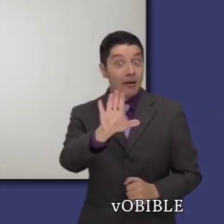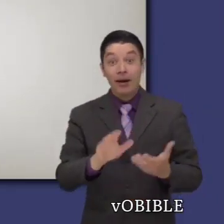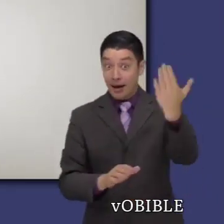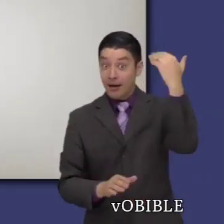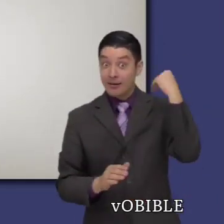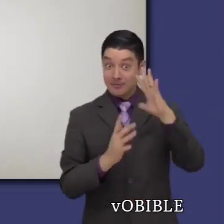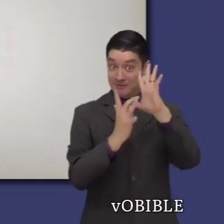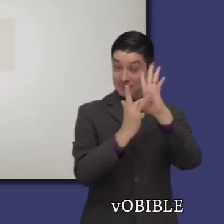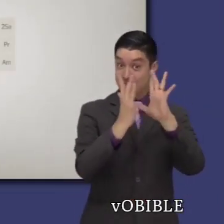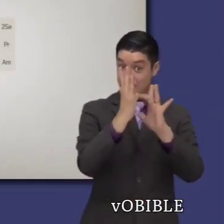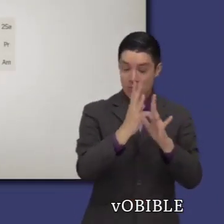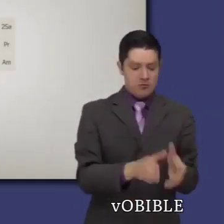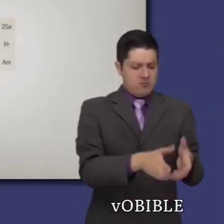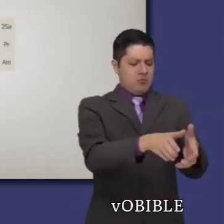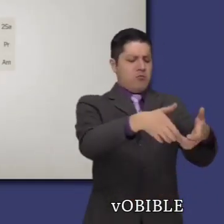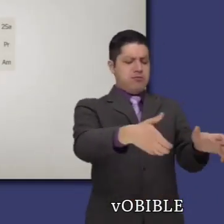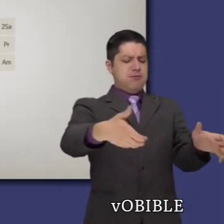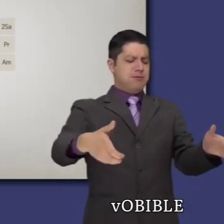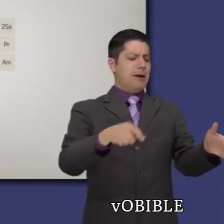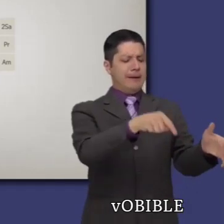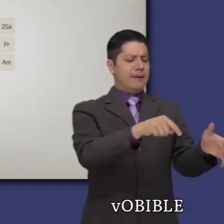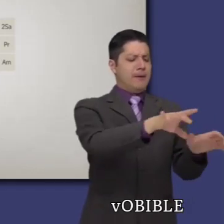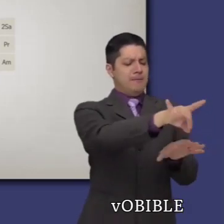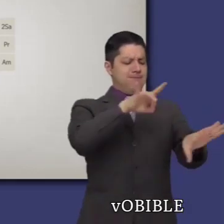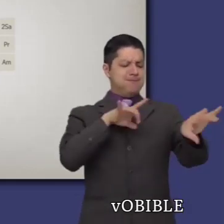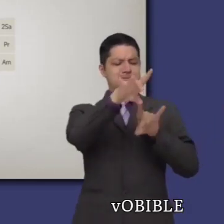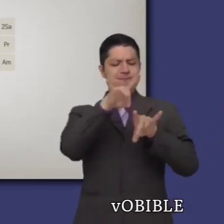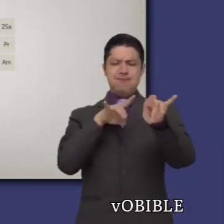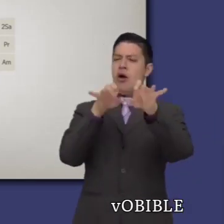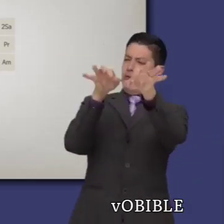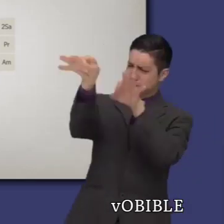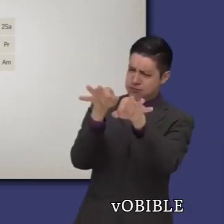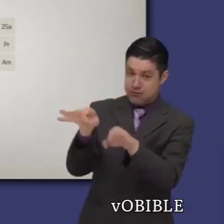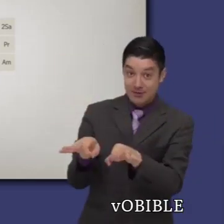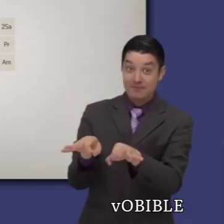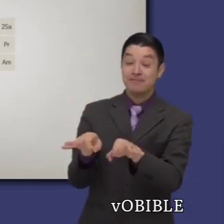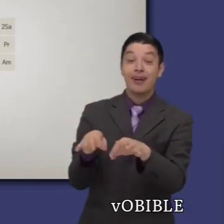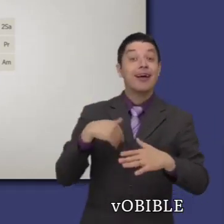¿Lo sabía? En su primera carta, Pedro cita de al menos 6 libros de la Biblia: